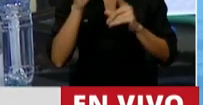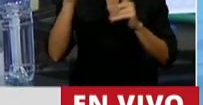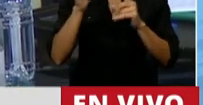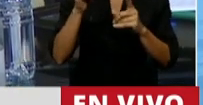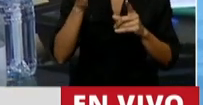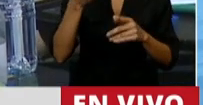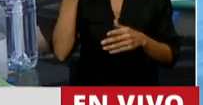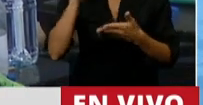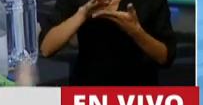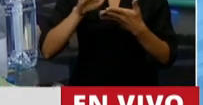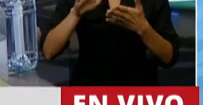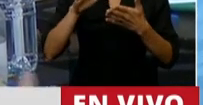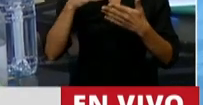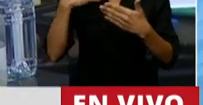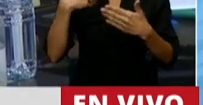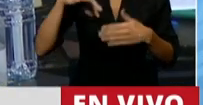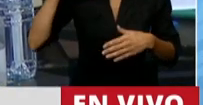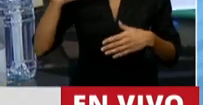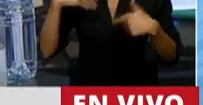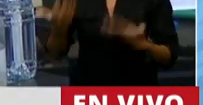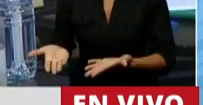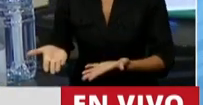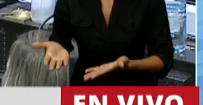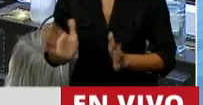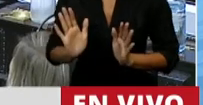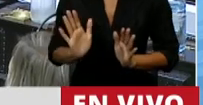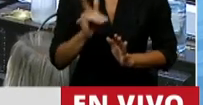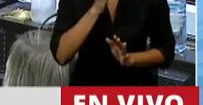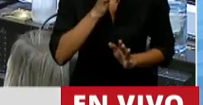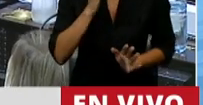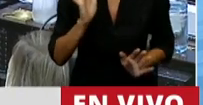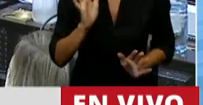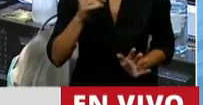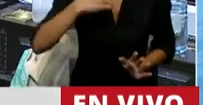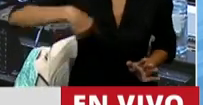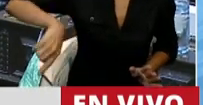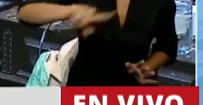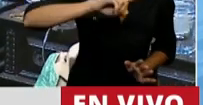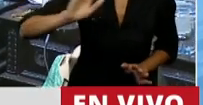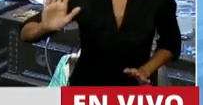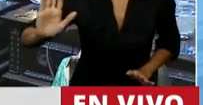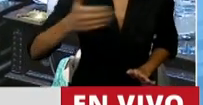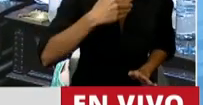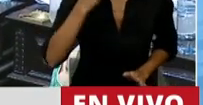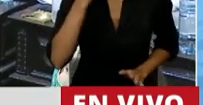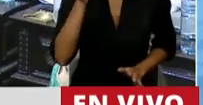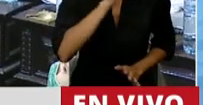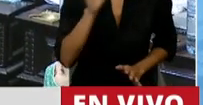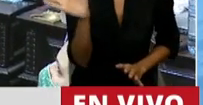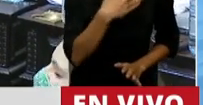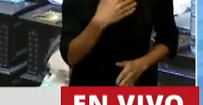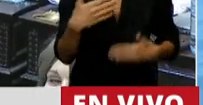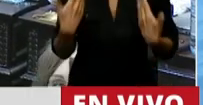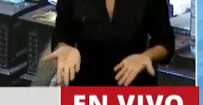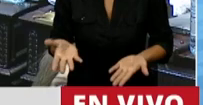vida. Y acá creo que todas y todos estamos a favor de la vida. De lo que se está